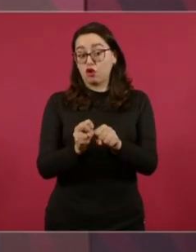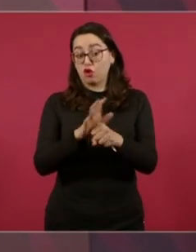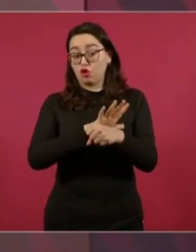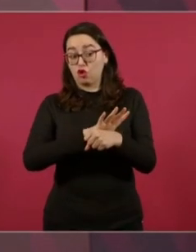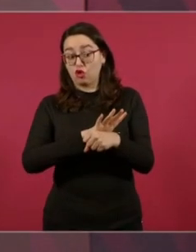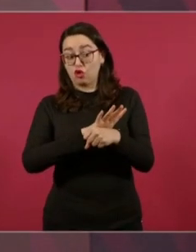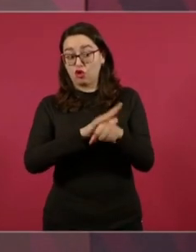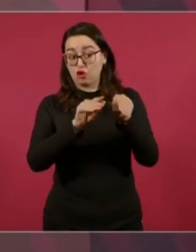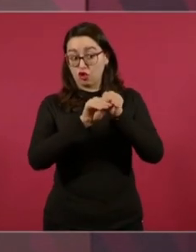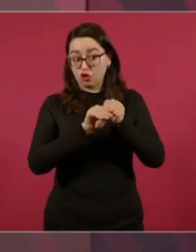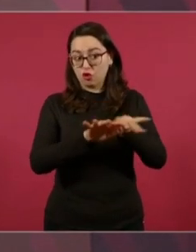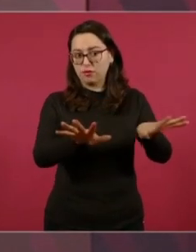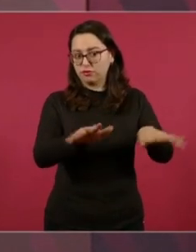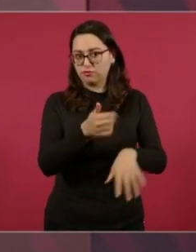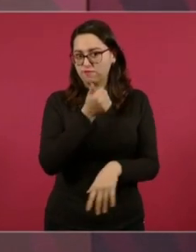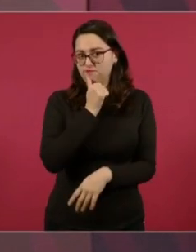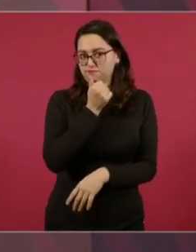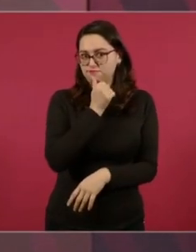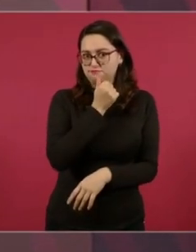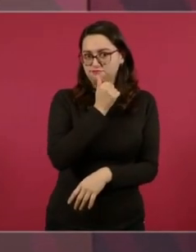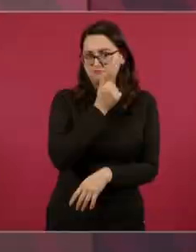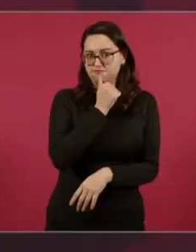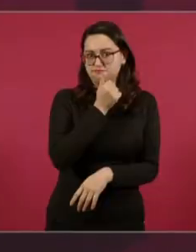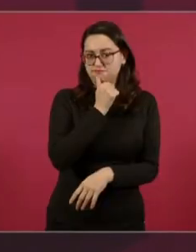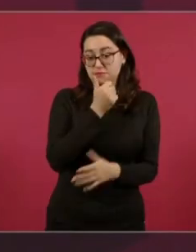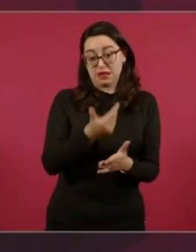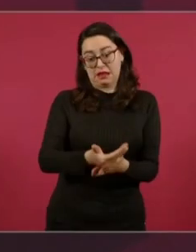y me empezó a comentar